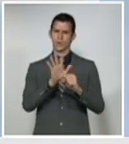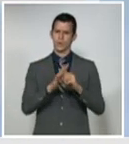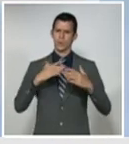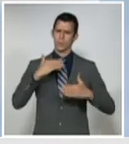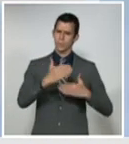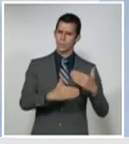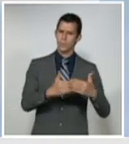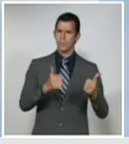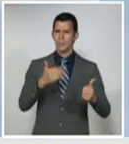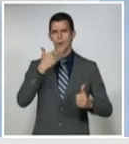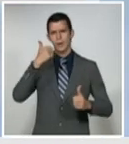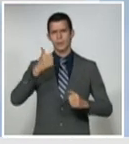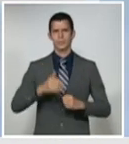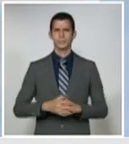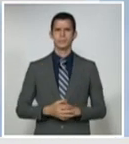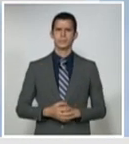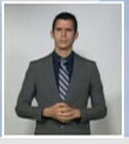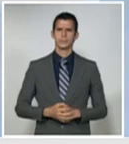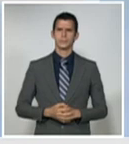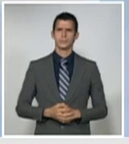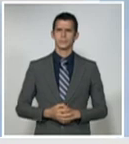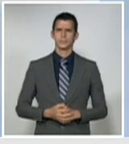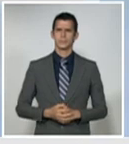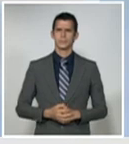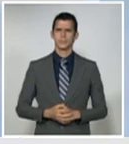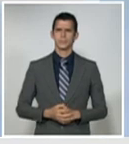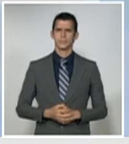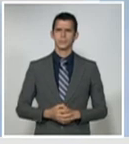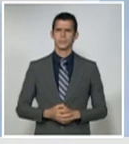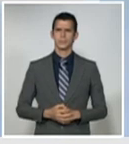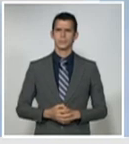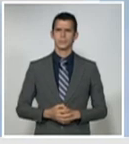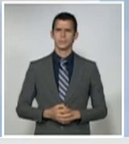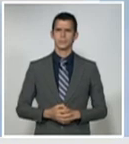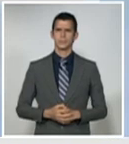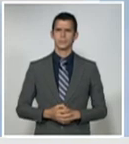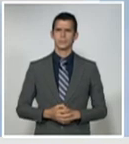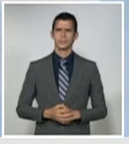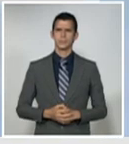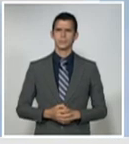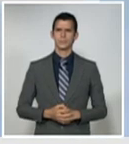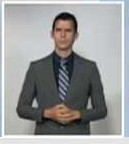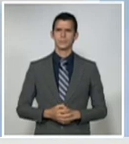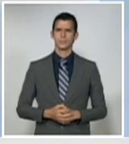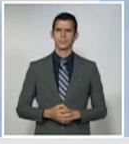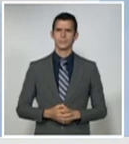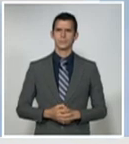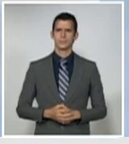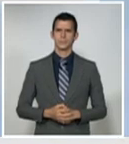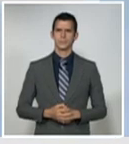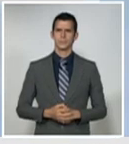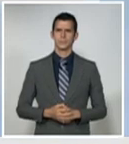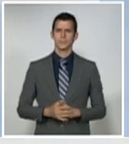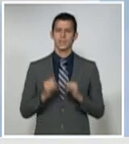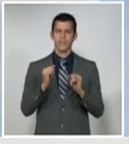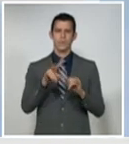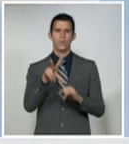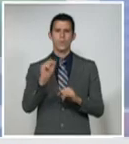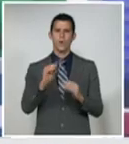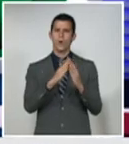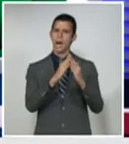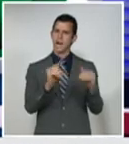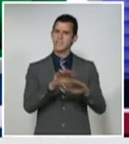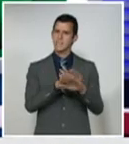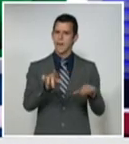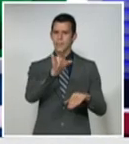día se dan 850 altas. Como pueden analizar todos los que